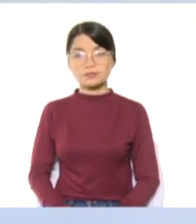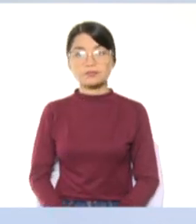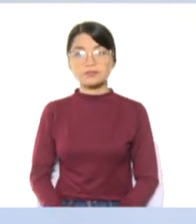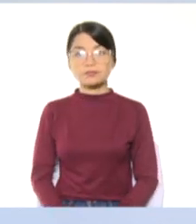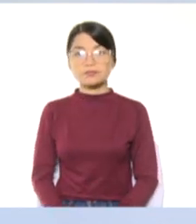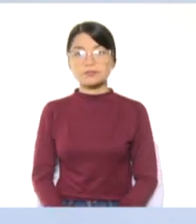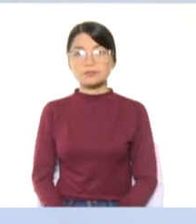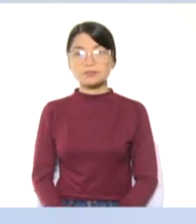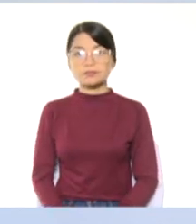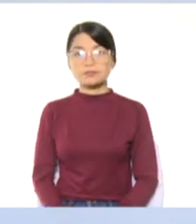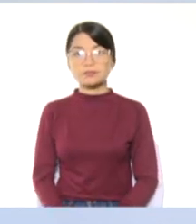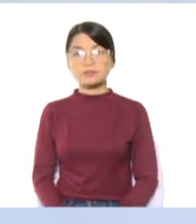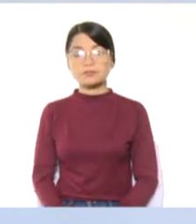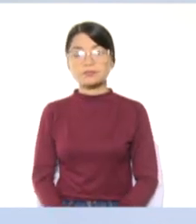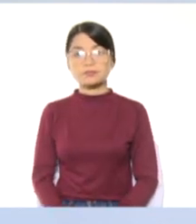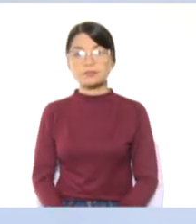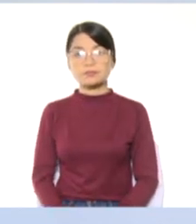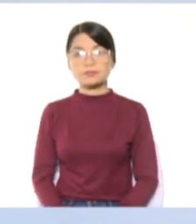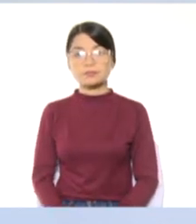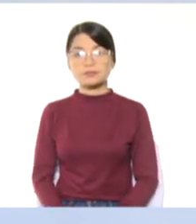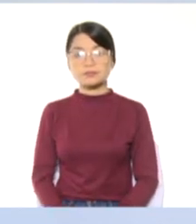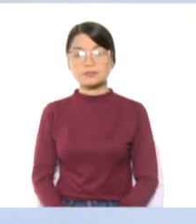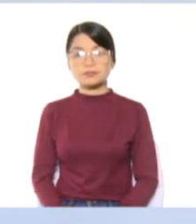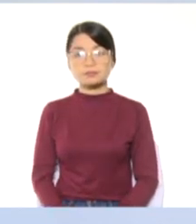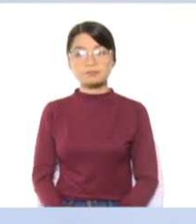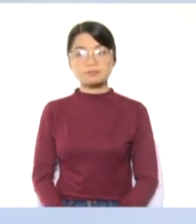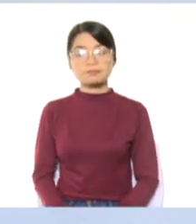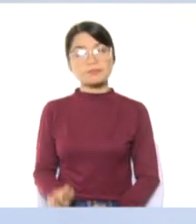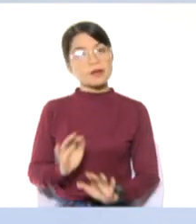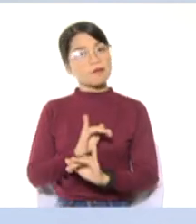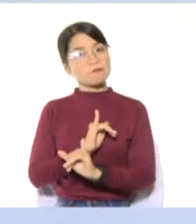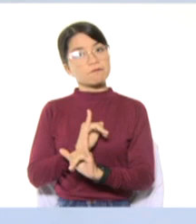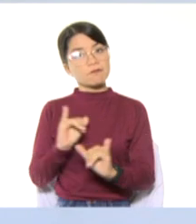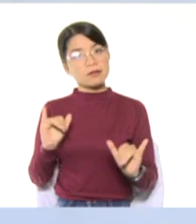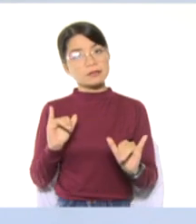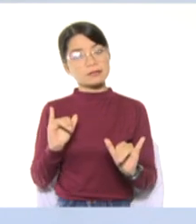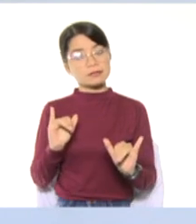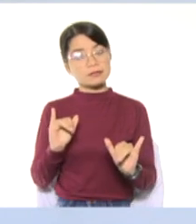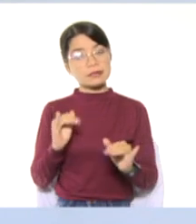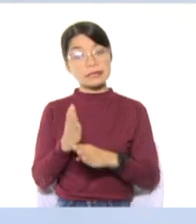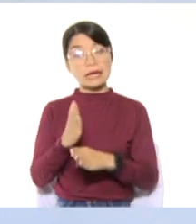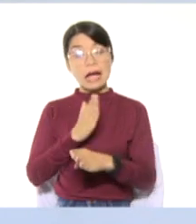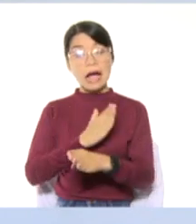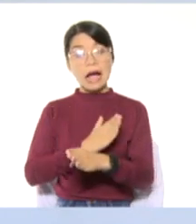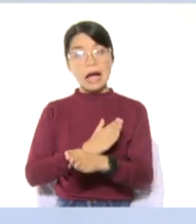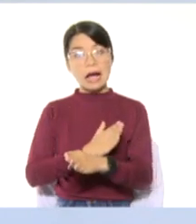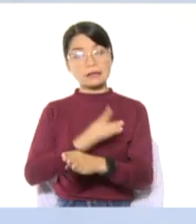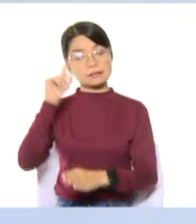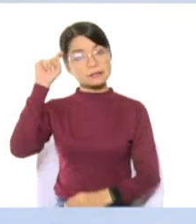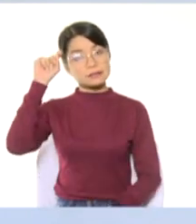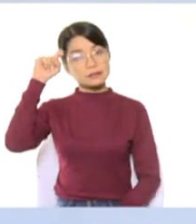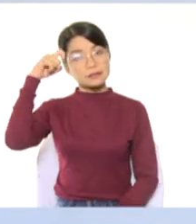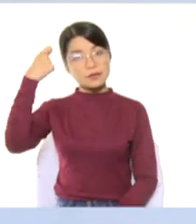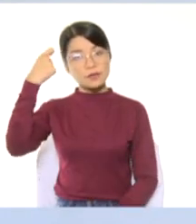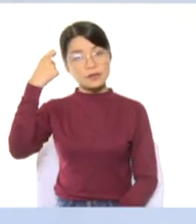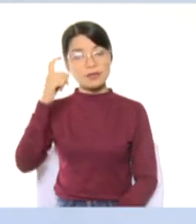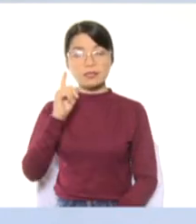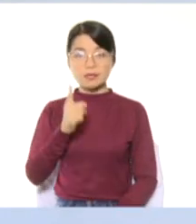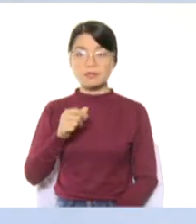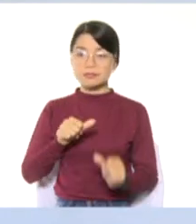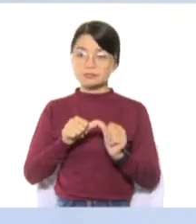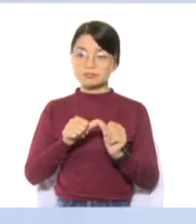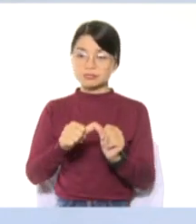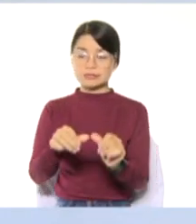o discapacidad. Bueno, ya vamos llegando al final de este segmento y no queremos irnos sin antes recordarle a la familia venezolana que debe